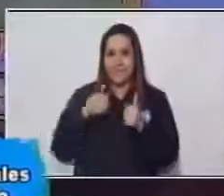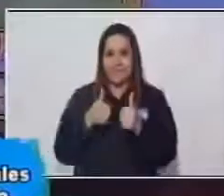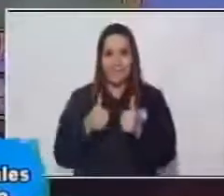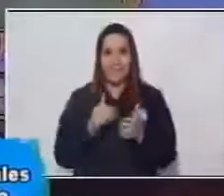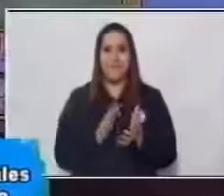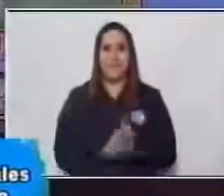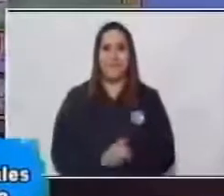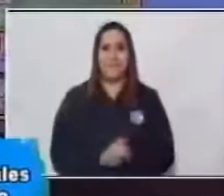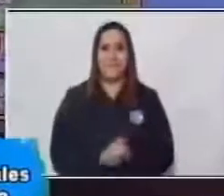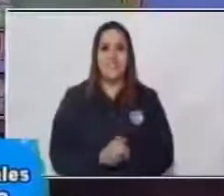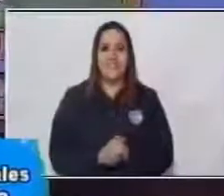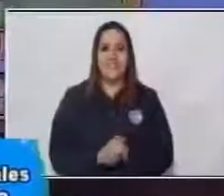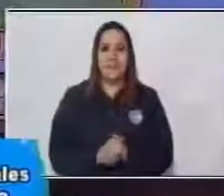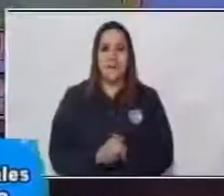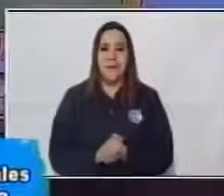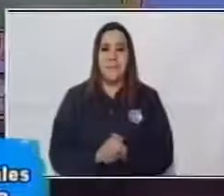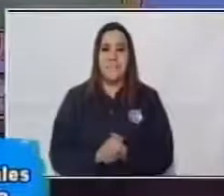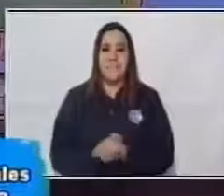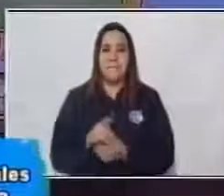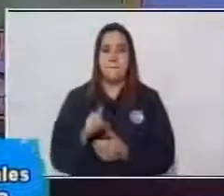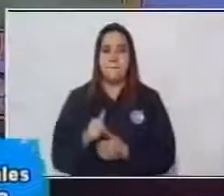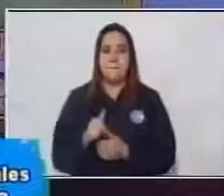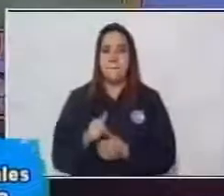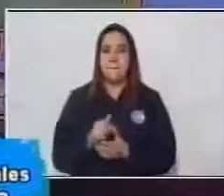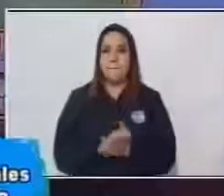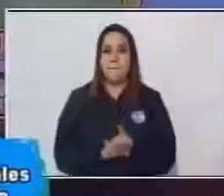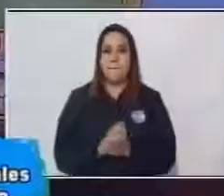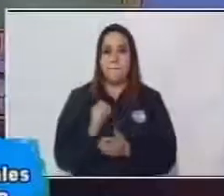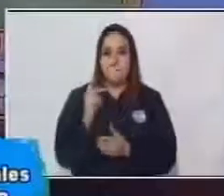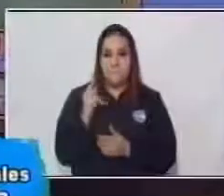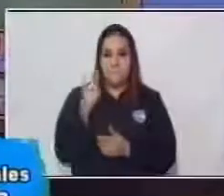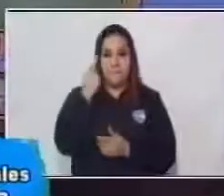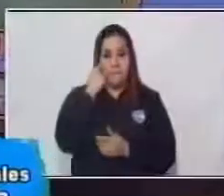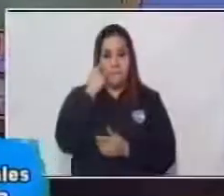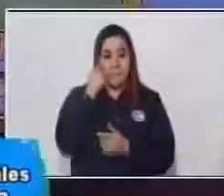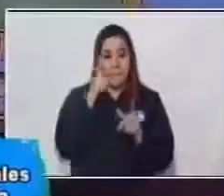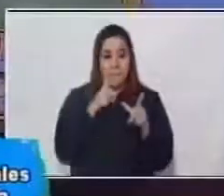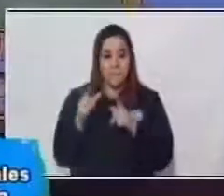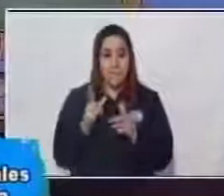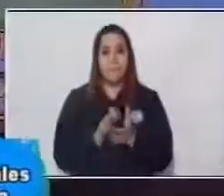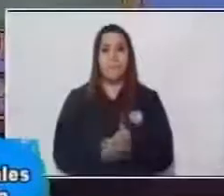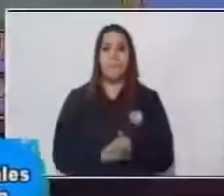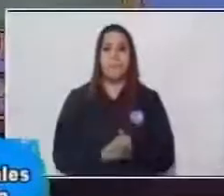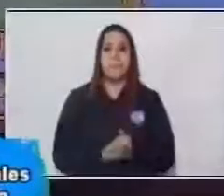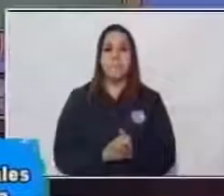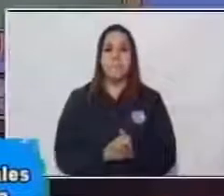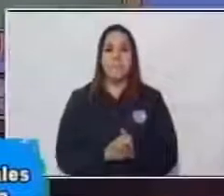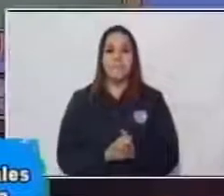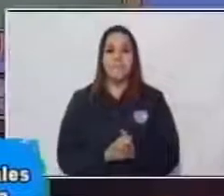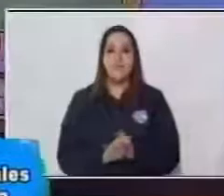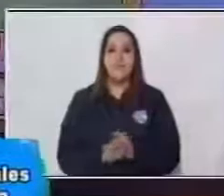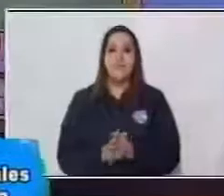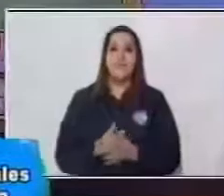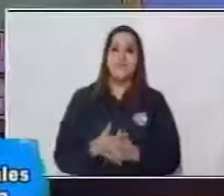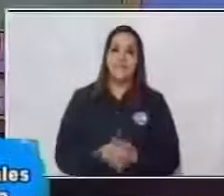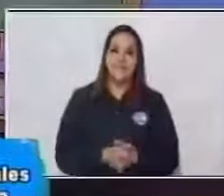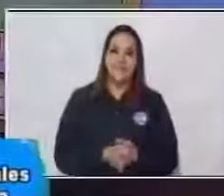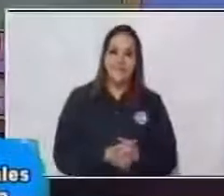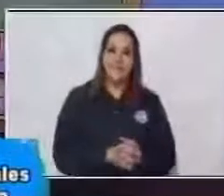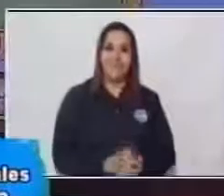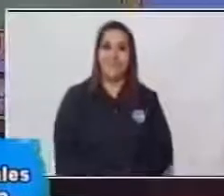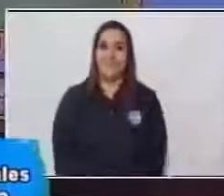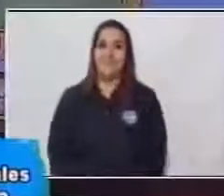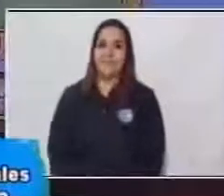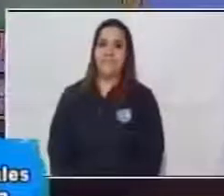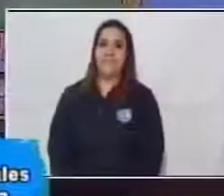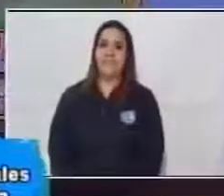bien, entonces, listo que vamos a escuchar nuestra canción, que nuestra canción dice así.